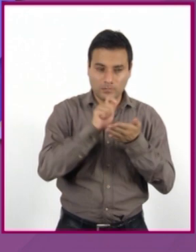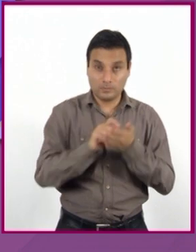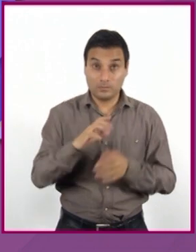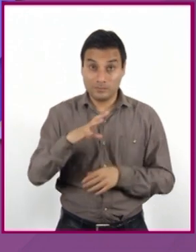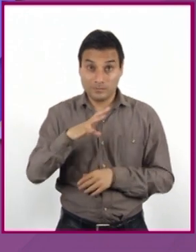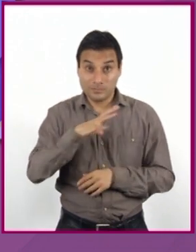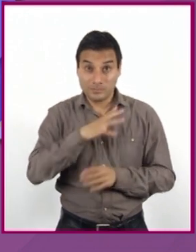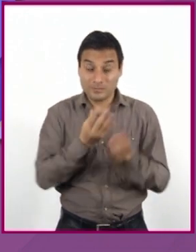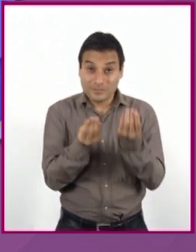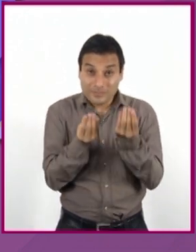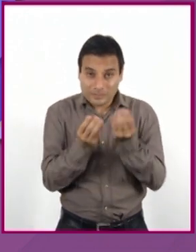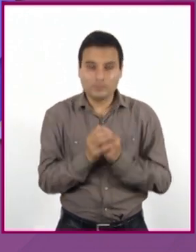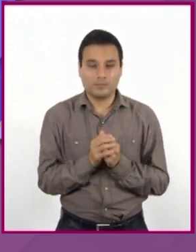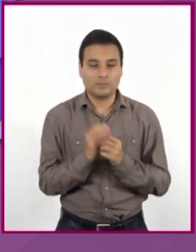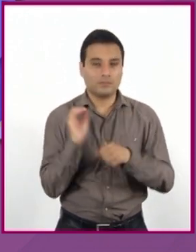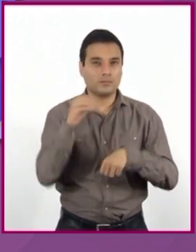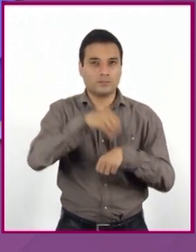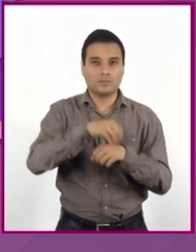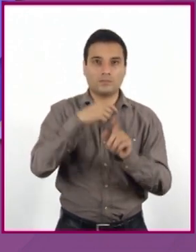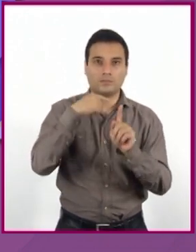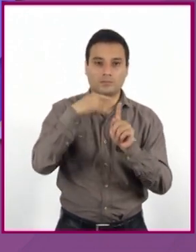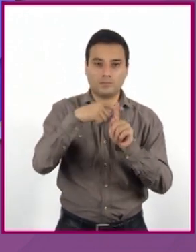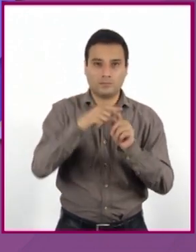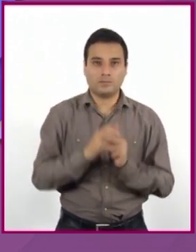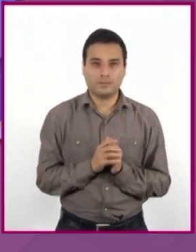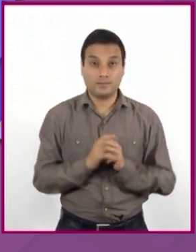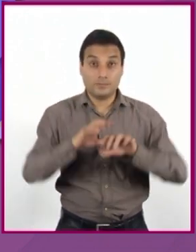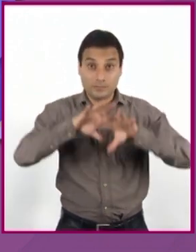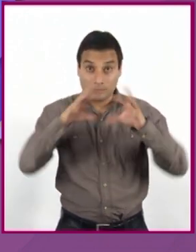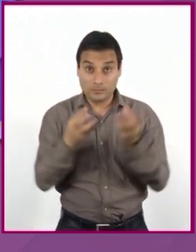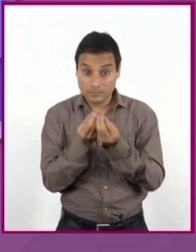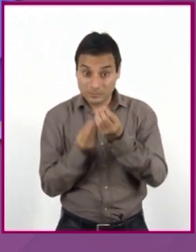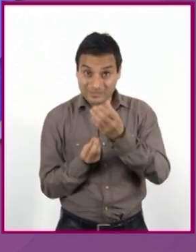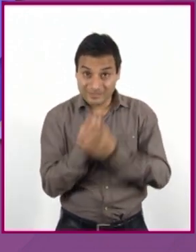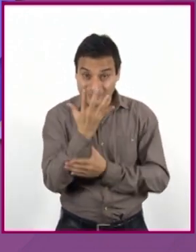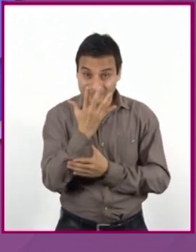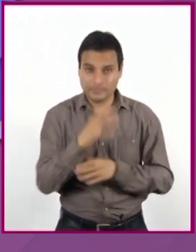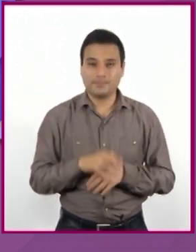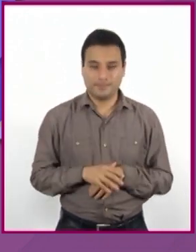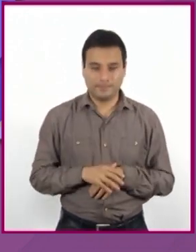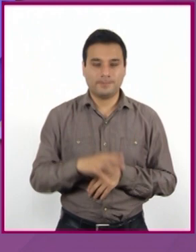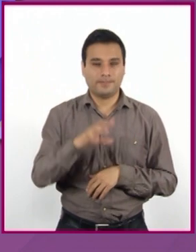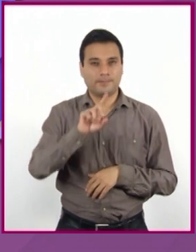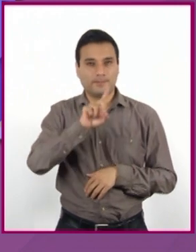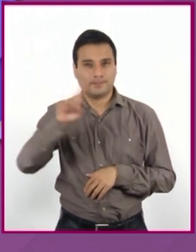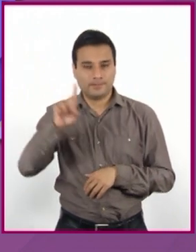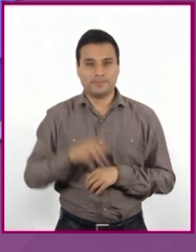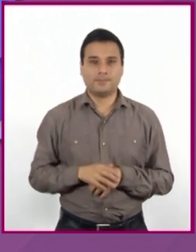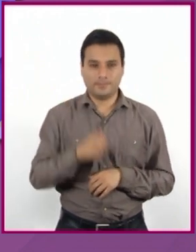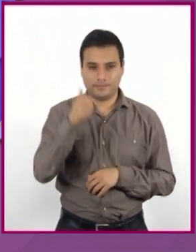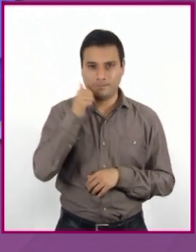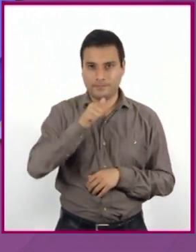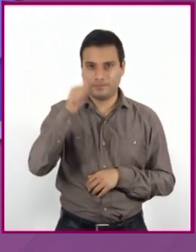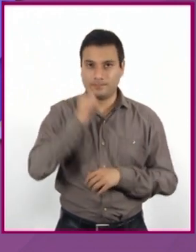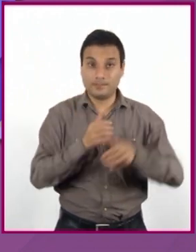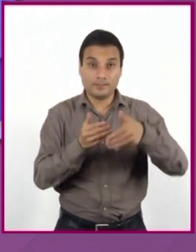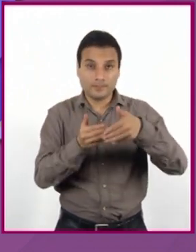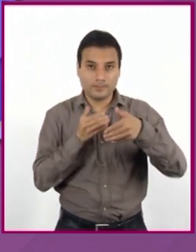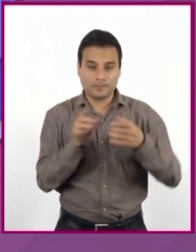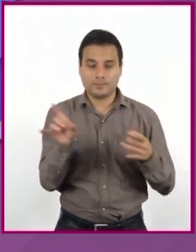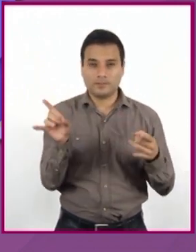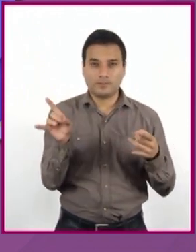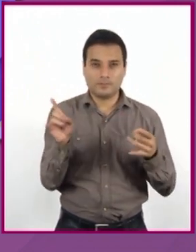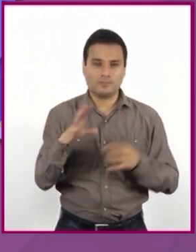más. Los productos a la derecha, antecediéndolos por una flecha. Como podrán observar, hay distintos colores